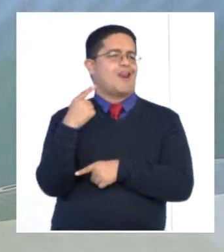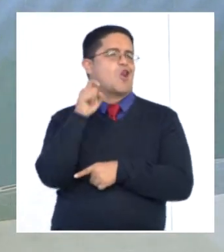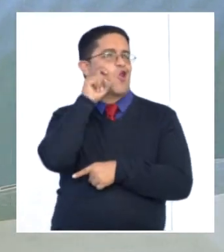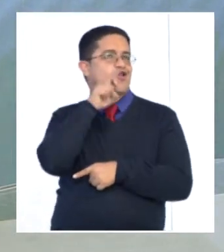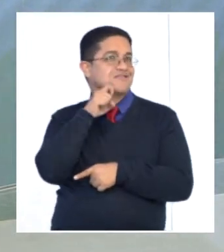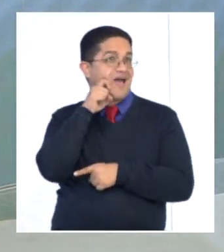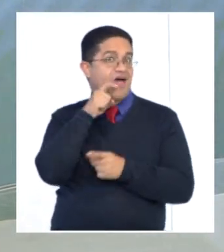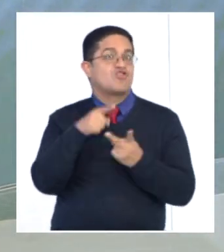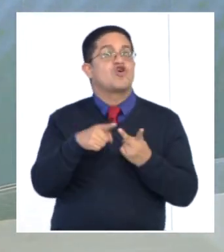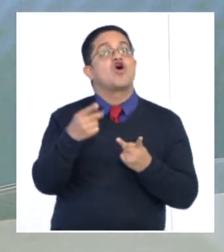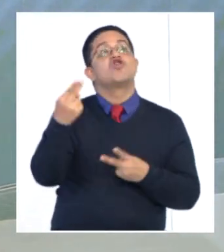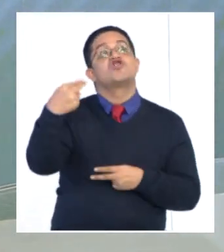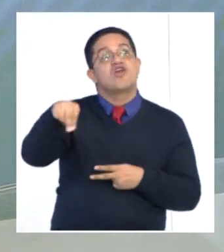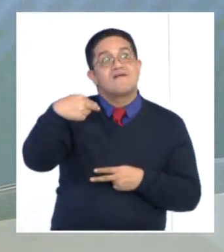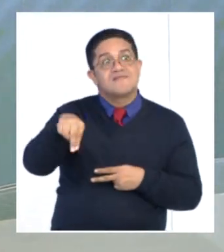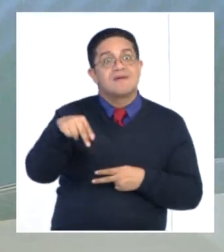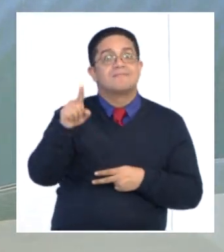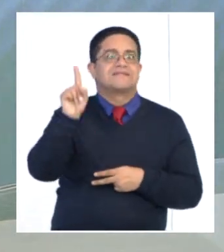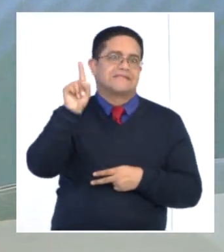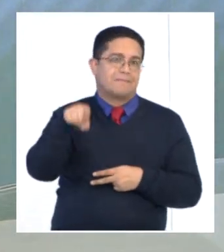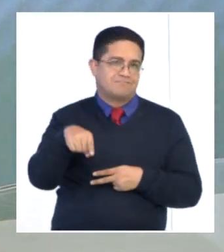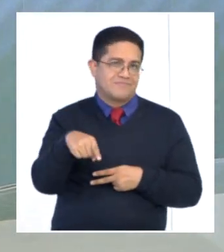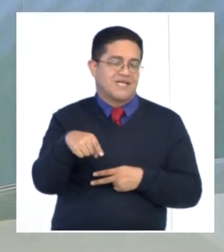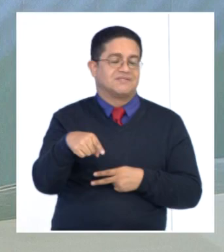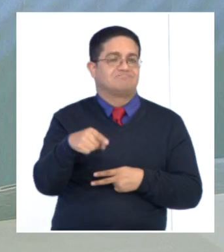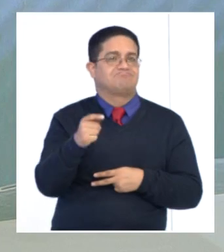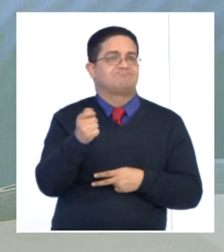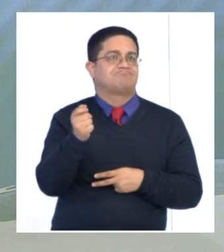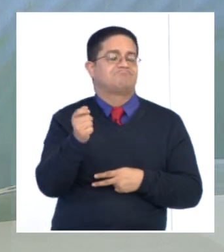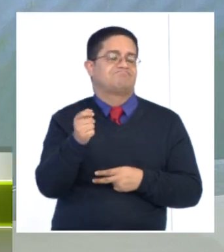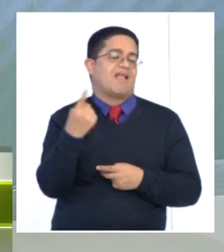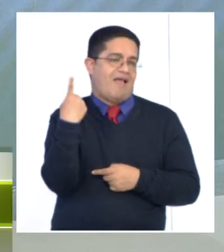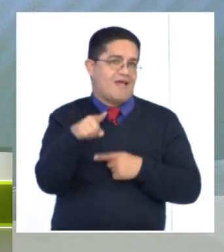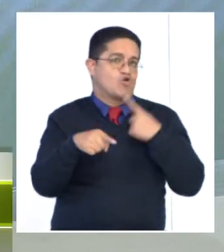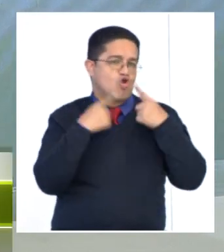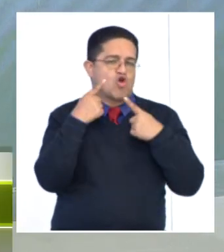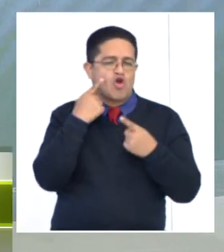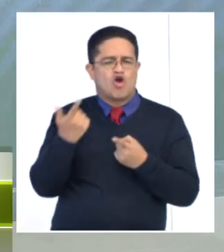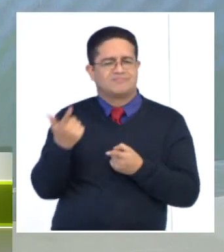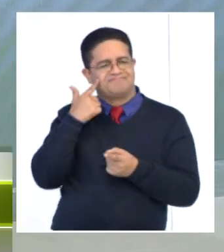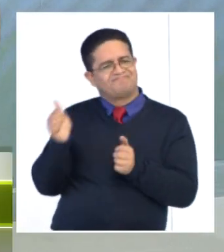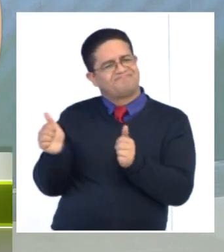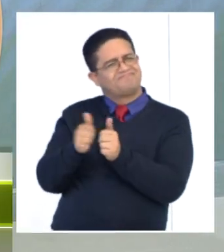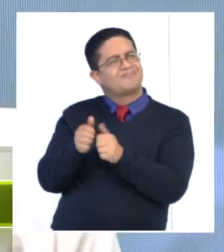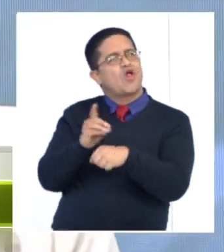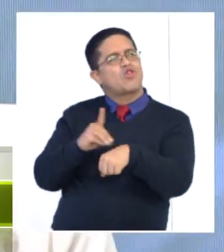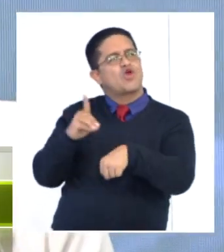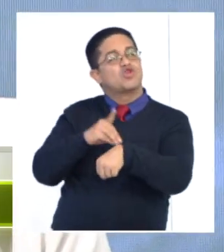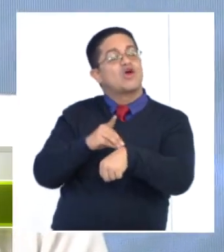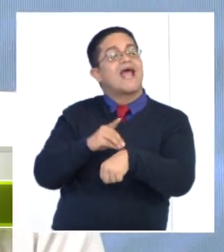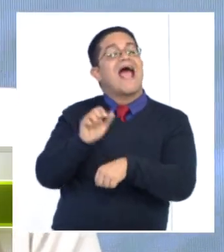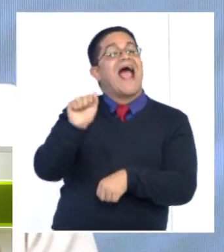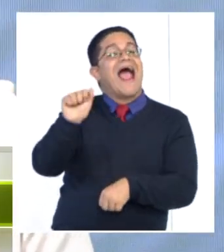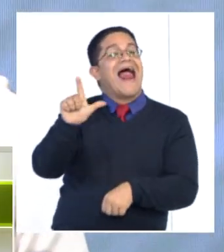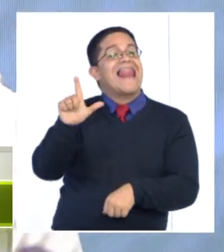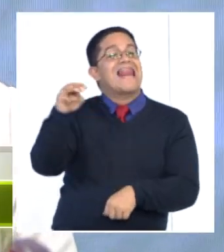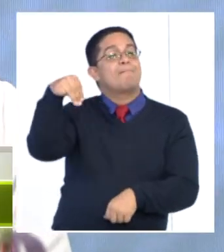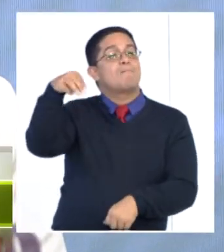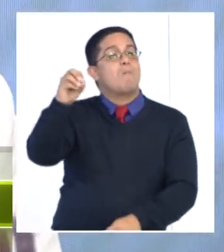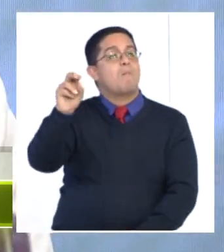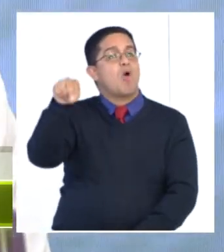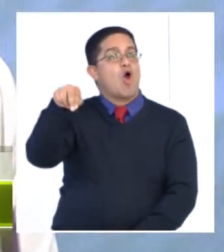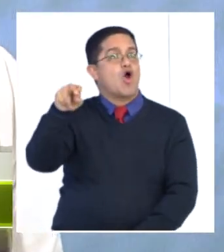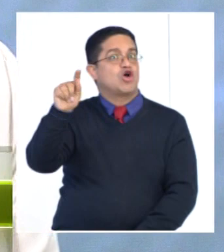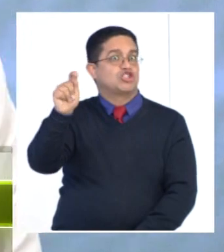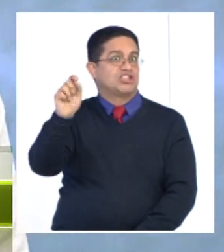Tenemos noviembre, también conocido como Movember. Hoy nos acompaña la doctora Francesca Almonte, ella es médico oncólogo, para hablar sobre este tema. Un gusto